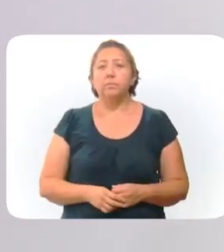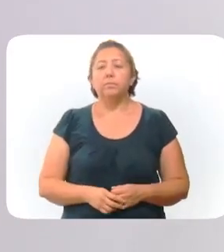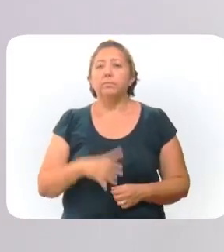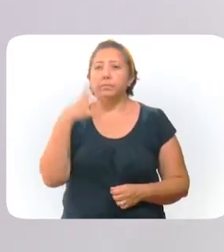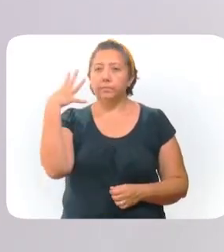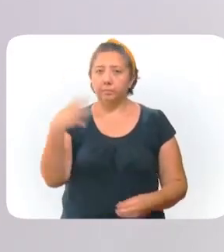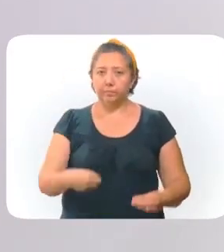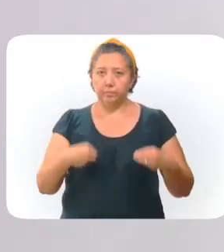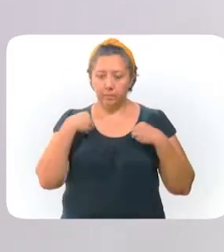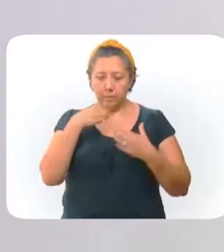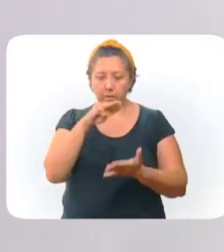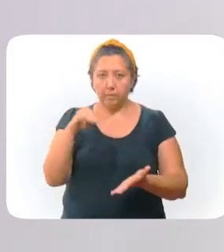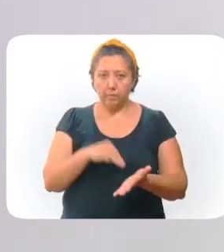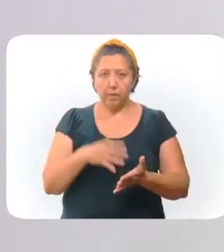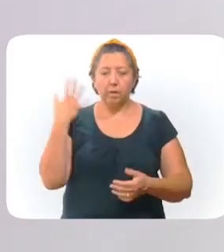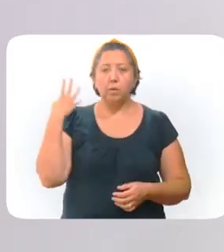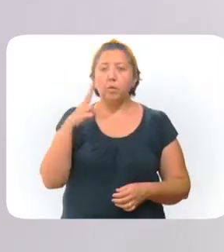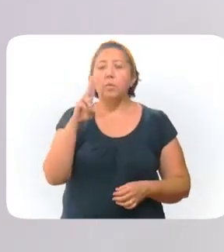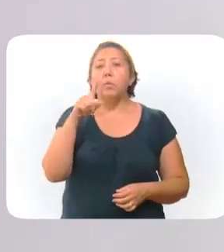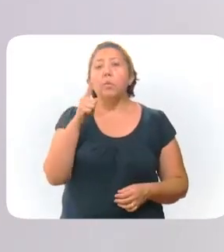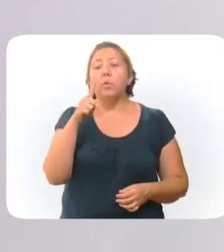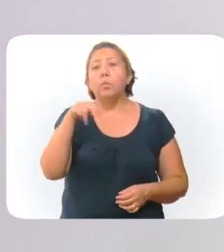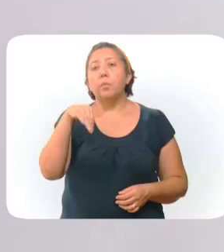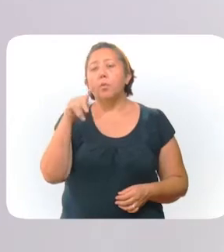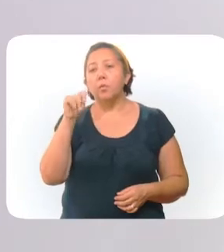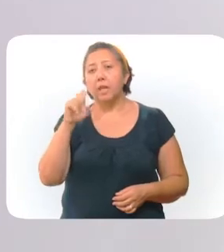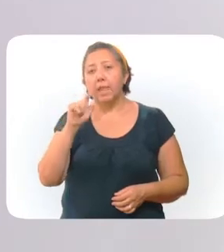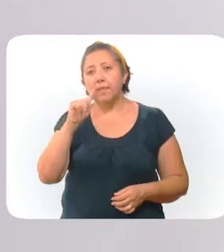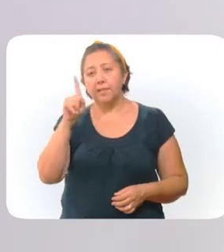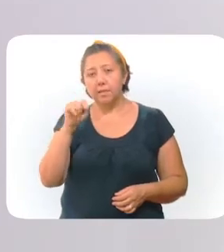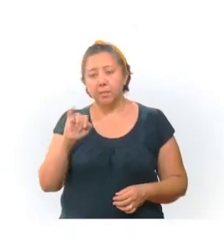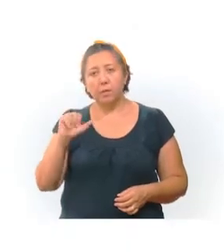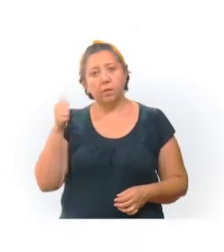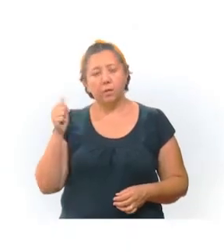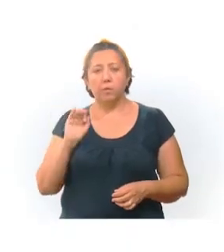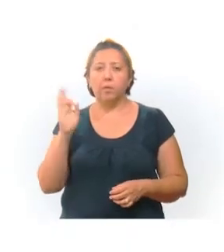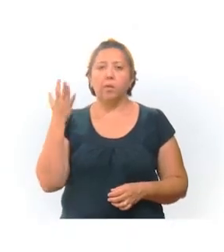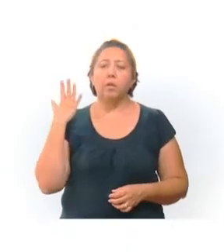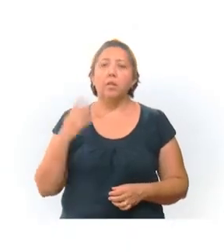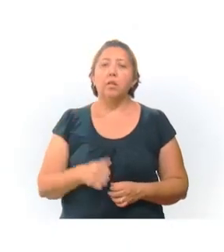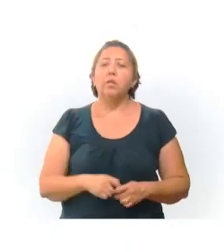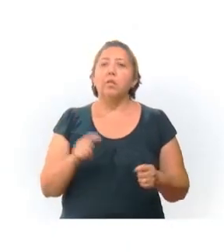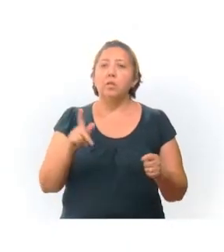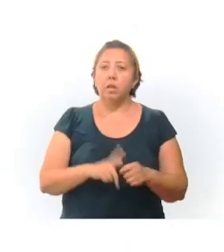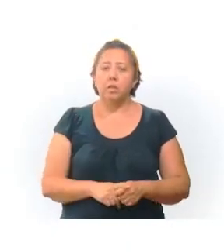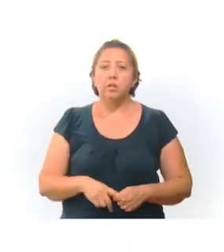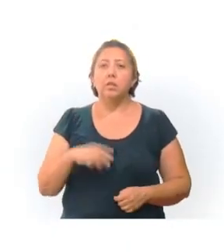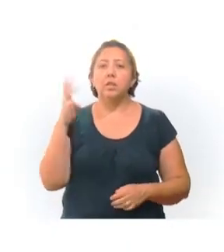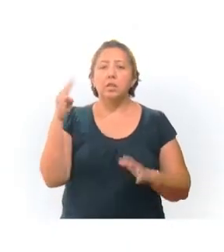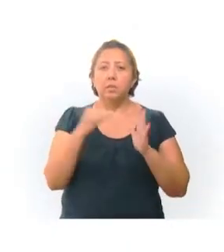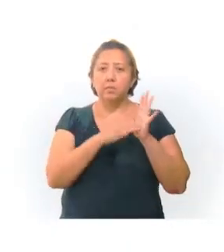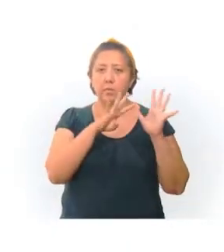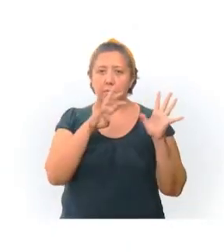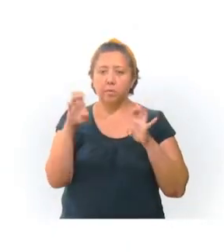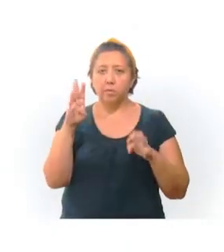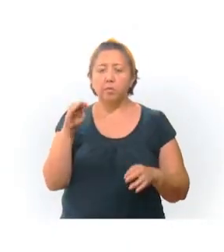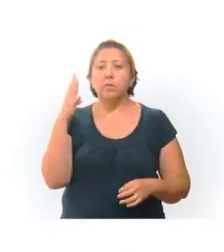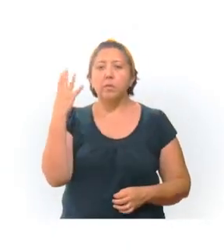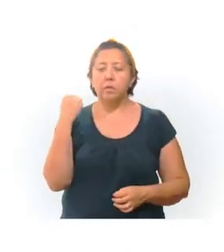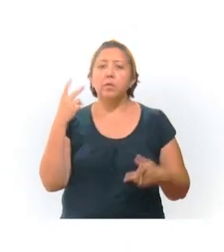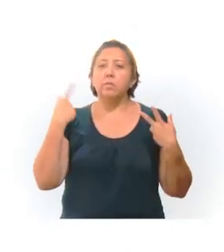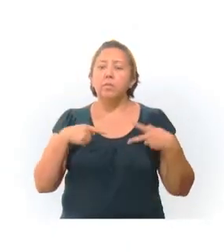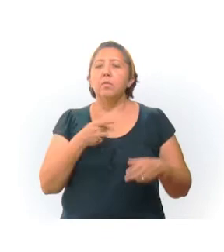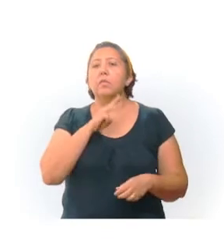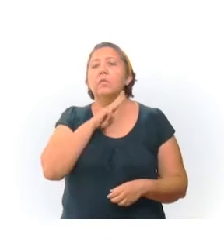4 residían en Mérida, 1 en Muna, 1 en Tizimín y 1 era foráneo. En total, son 3.999 las